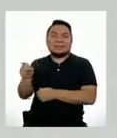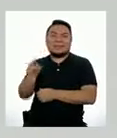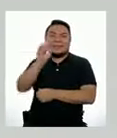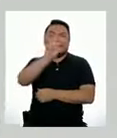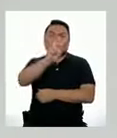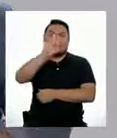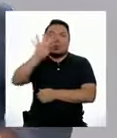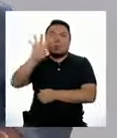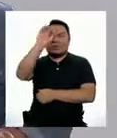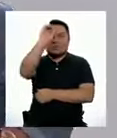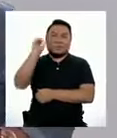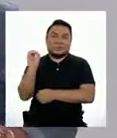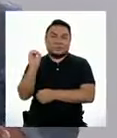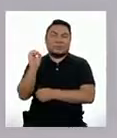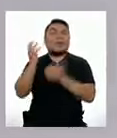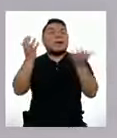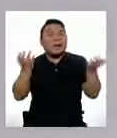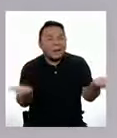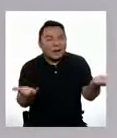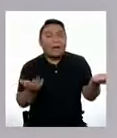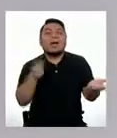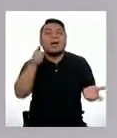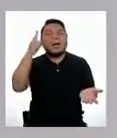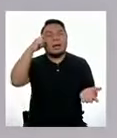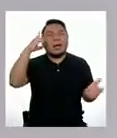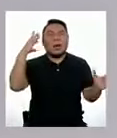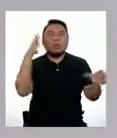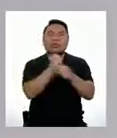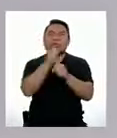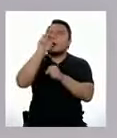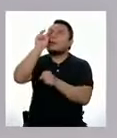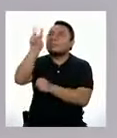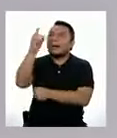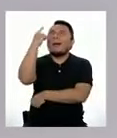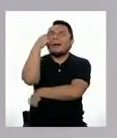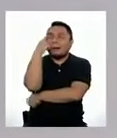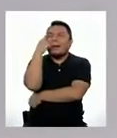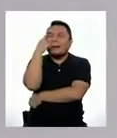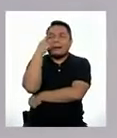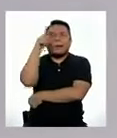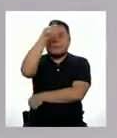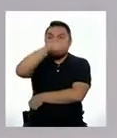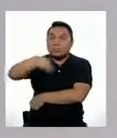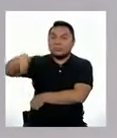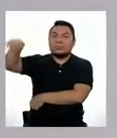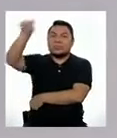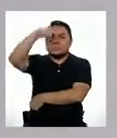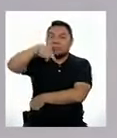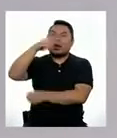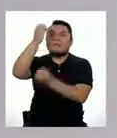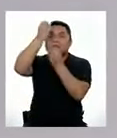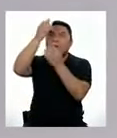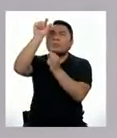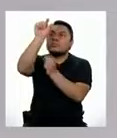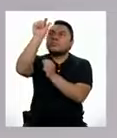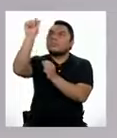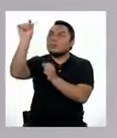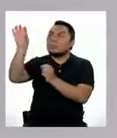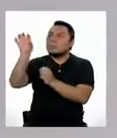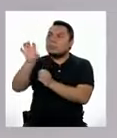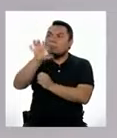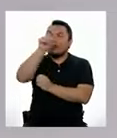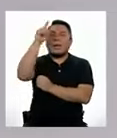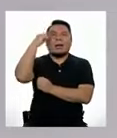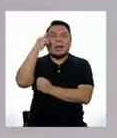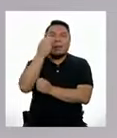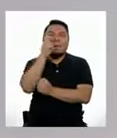el 24%. Entonces, como conclusión hemos aprendido que en los gráficos circulares debemos observar muy bien